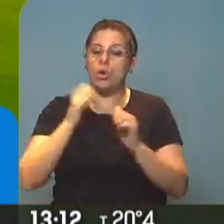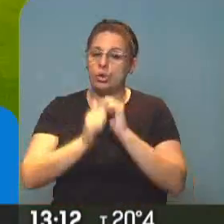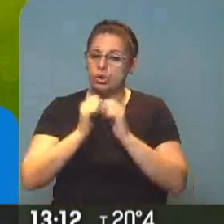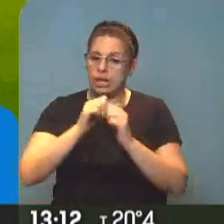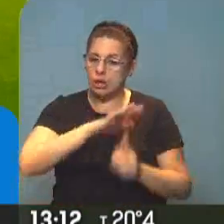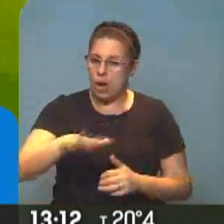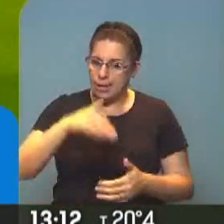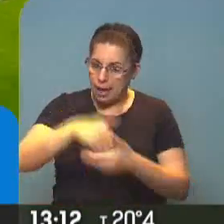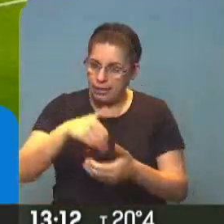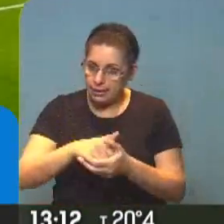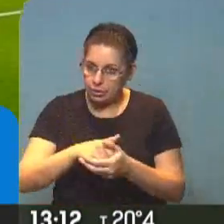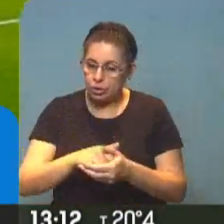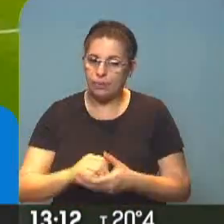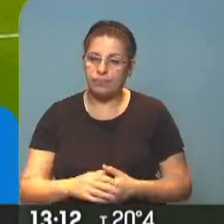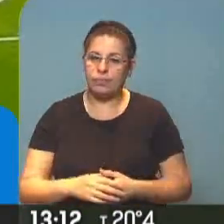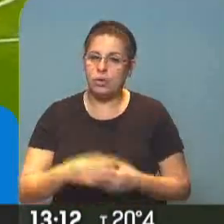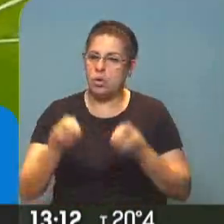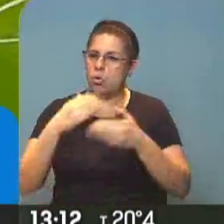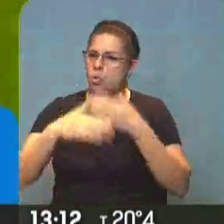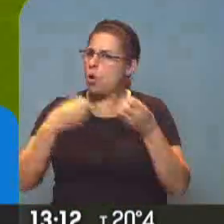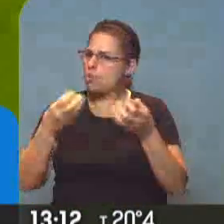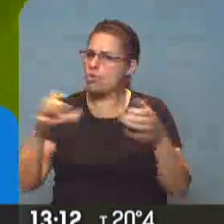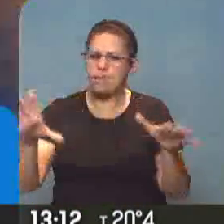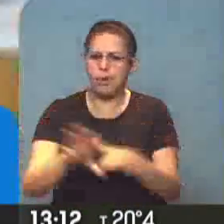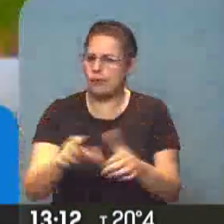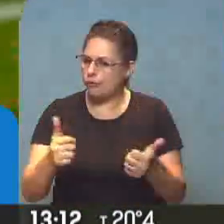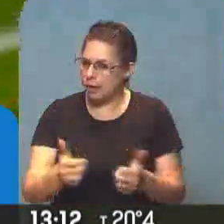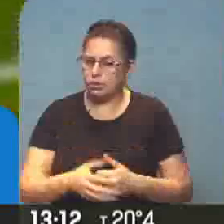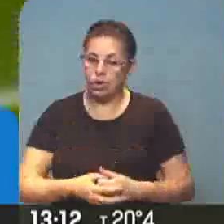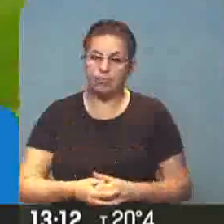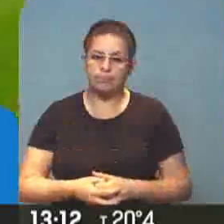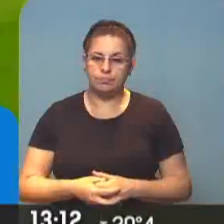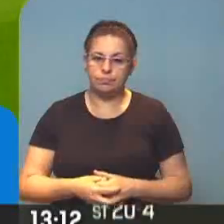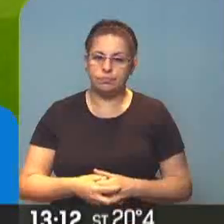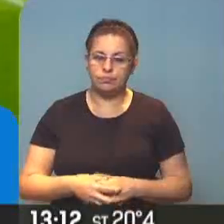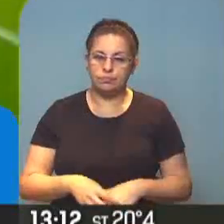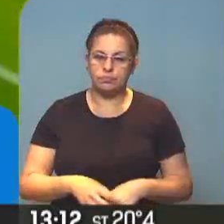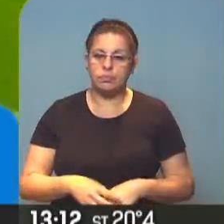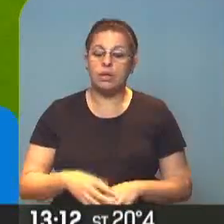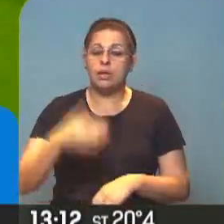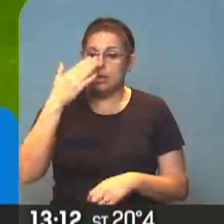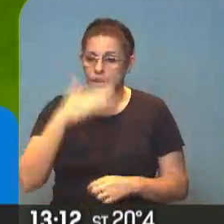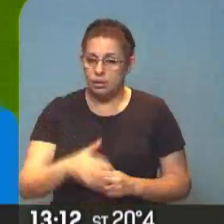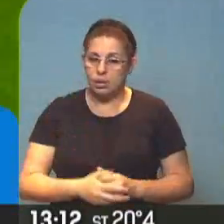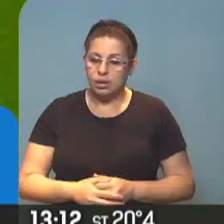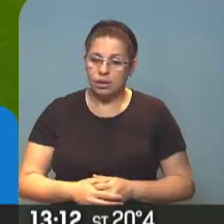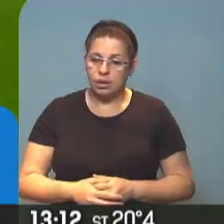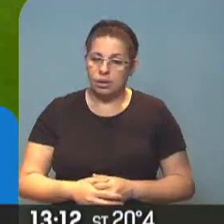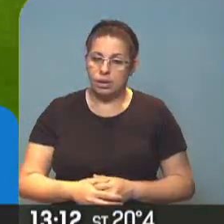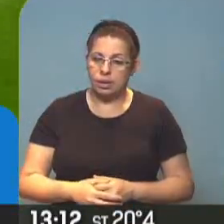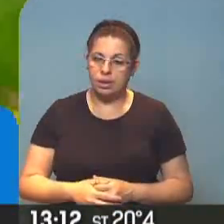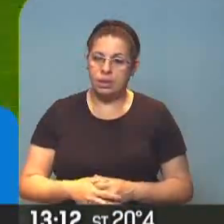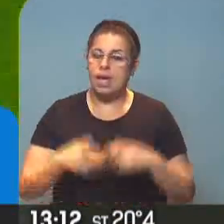área, que capitalizó el buen juego y la precisión que desplegó el conjunto local. Después, una